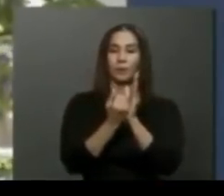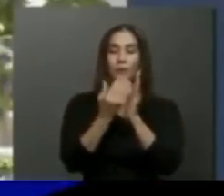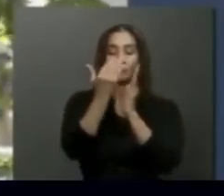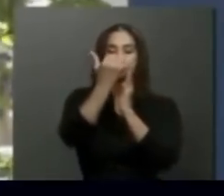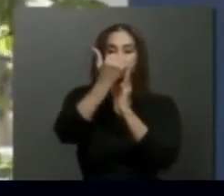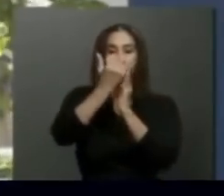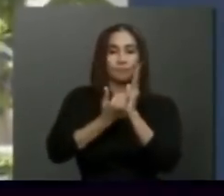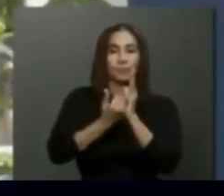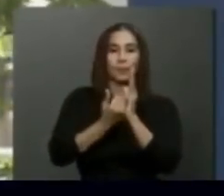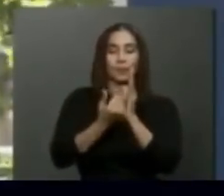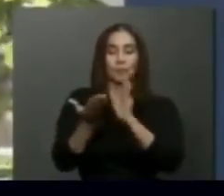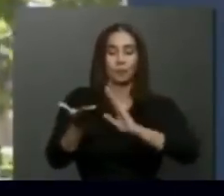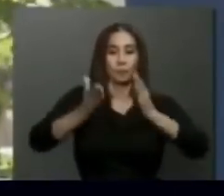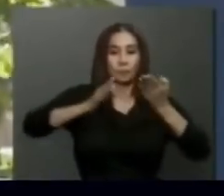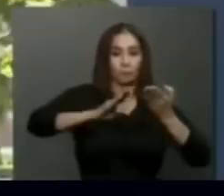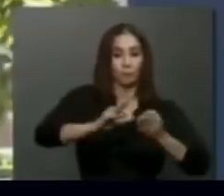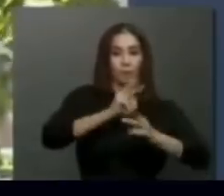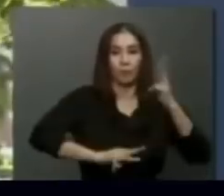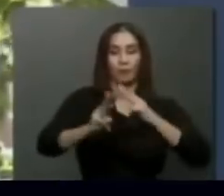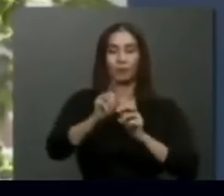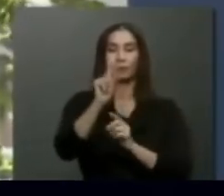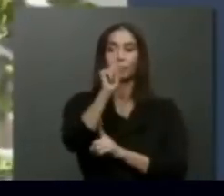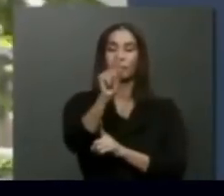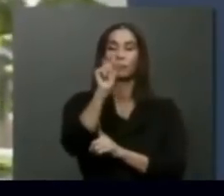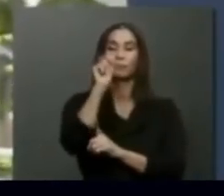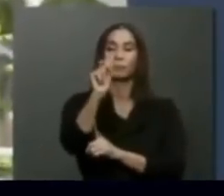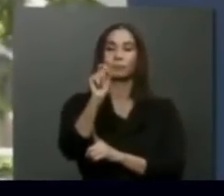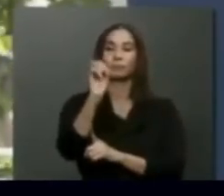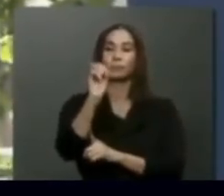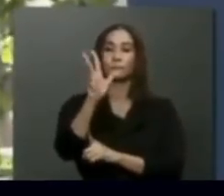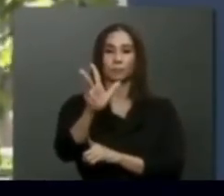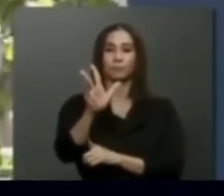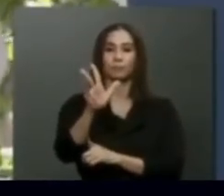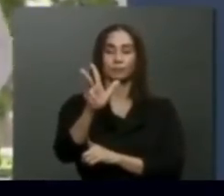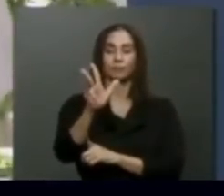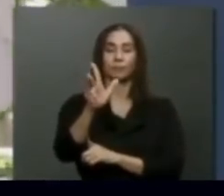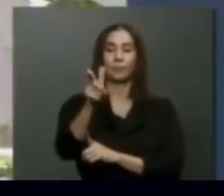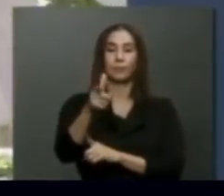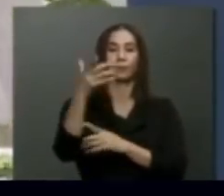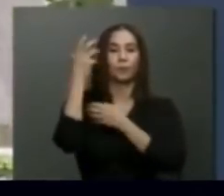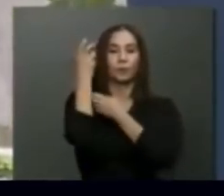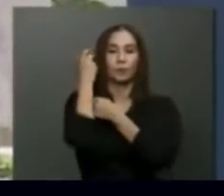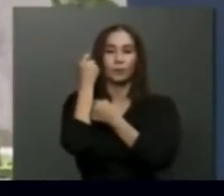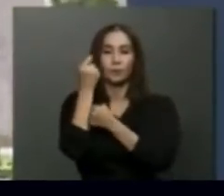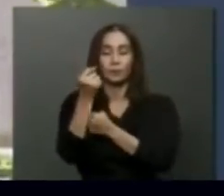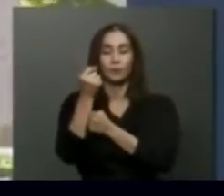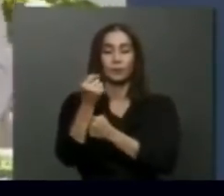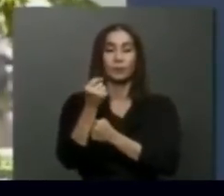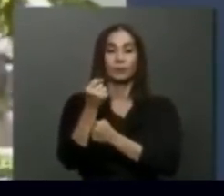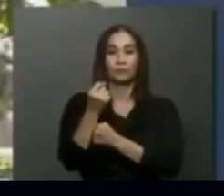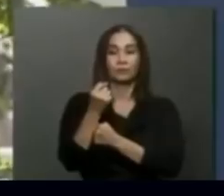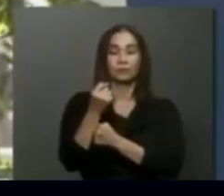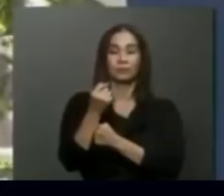menores niveles de letalidad del mundo, 1.03, lo cual nos da una confianza. Y por